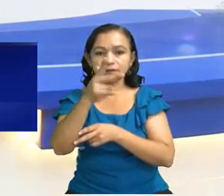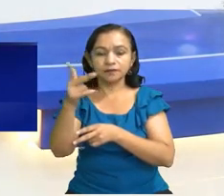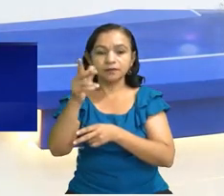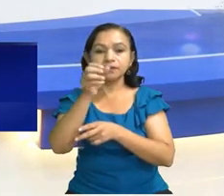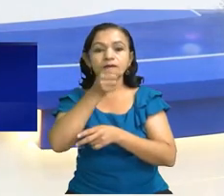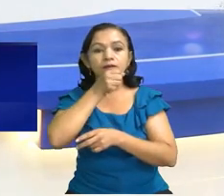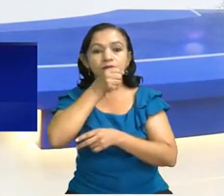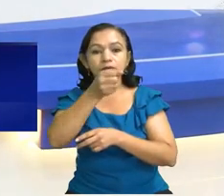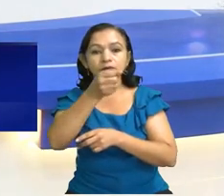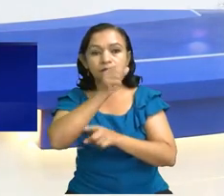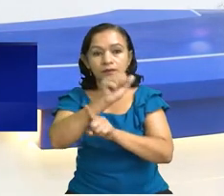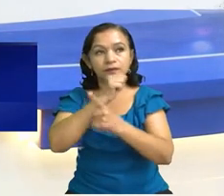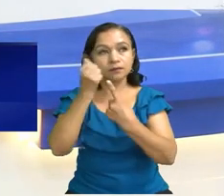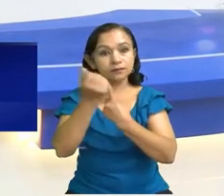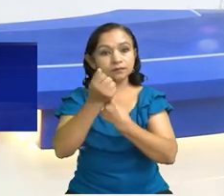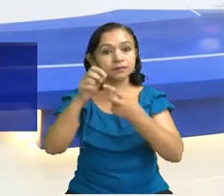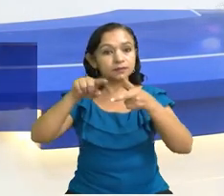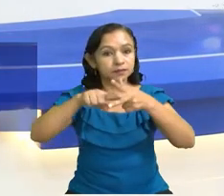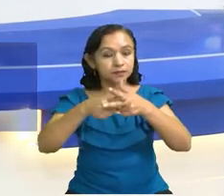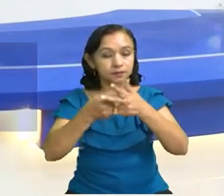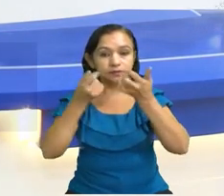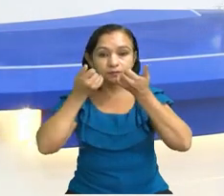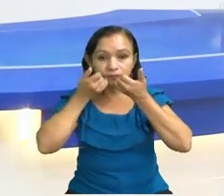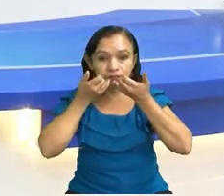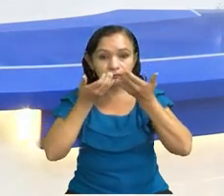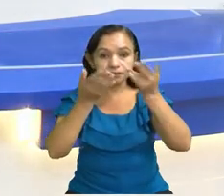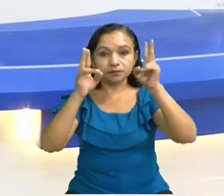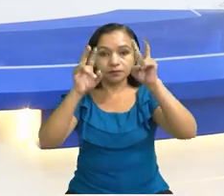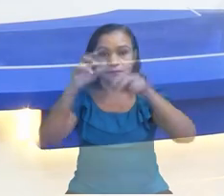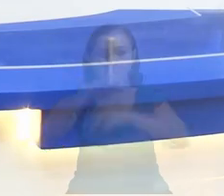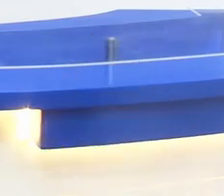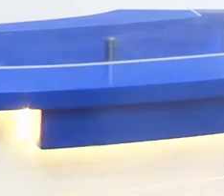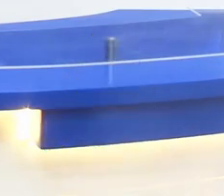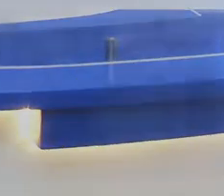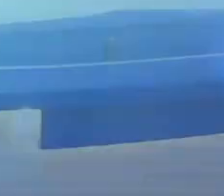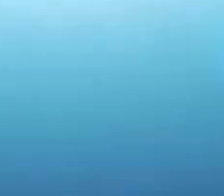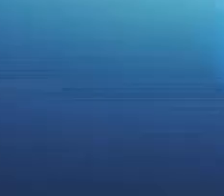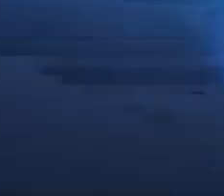Noticias Asamblea TV y damos inicio a nuestras informaciones con los titulares de hoy.